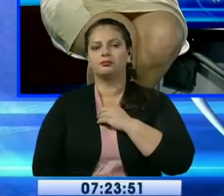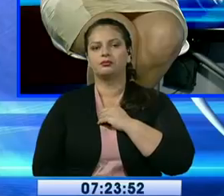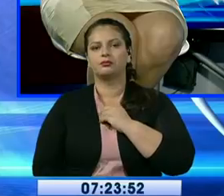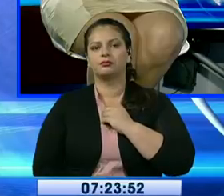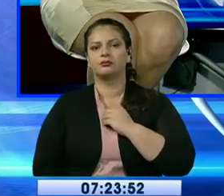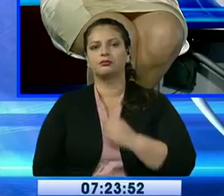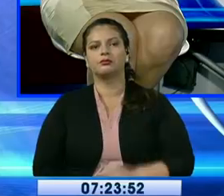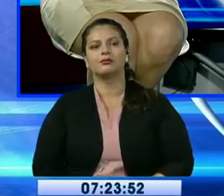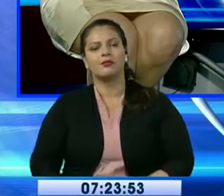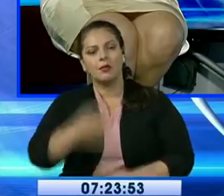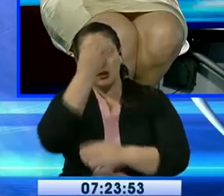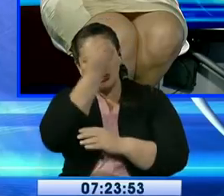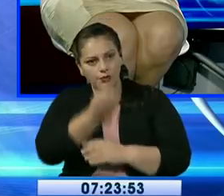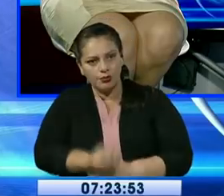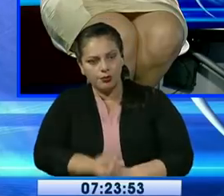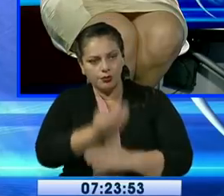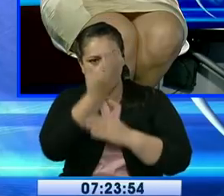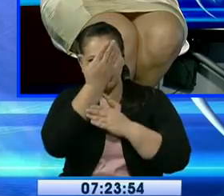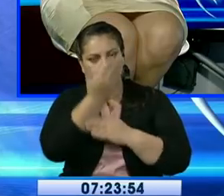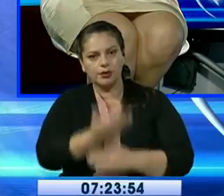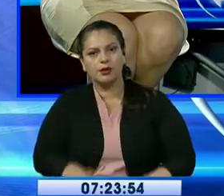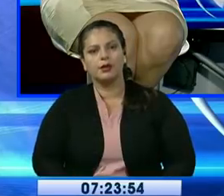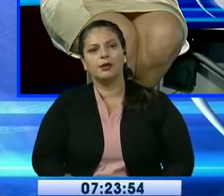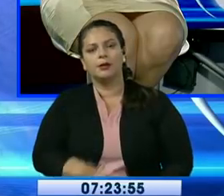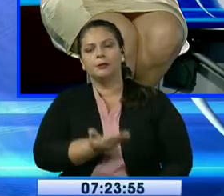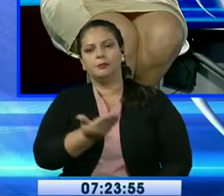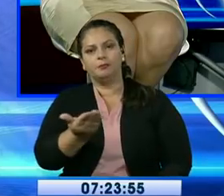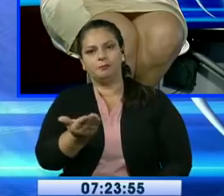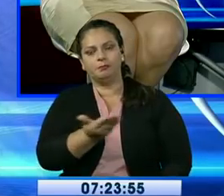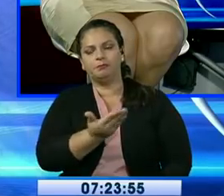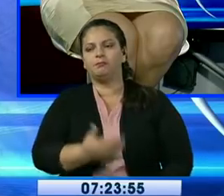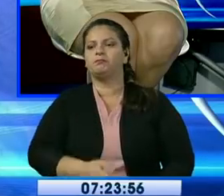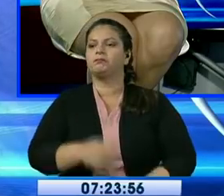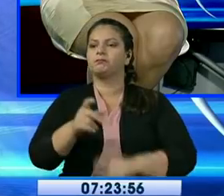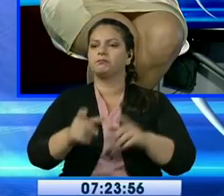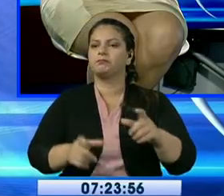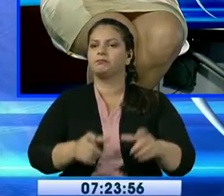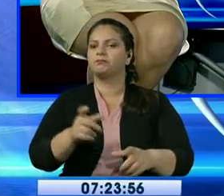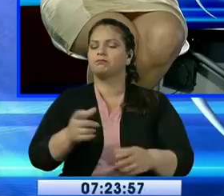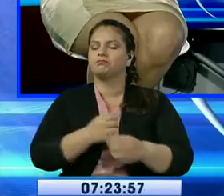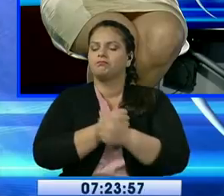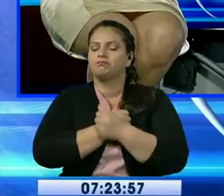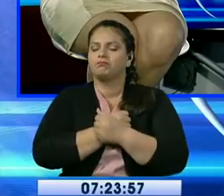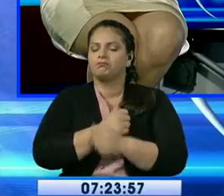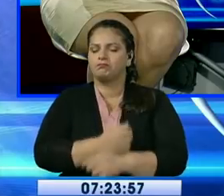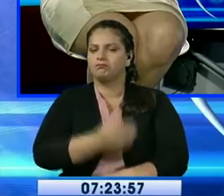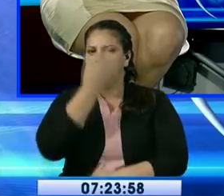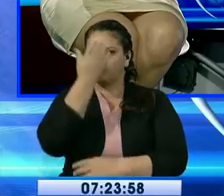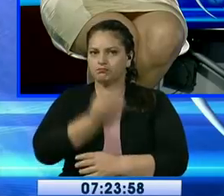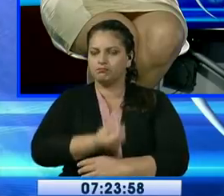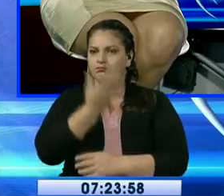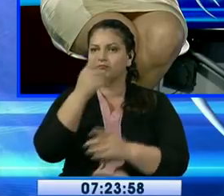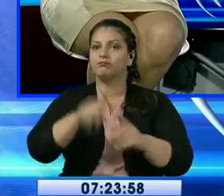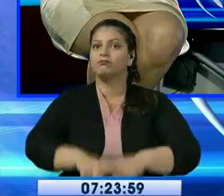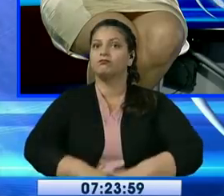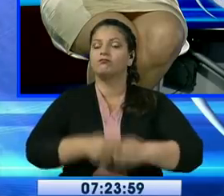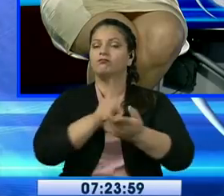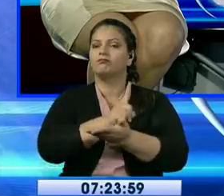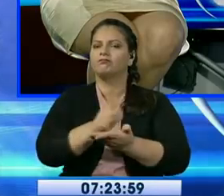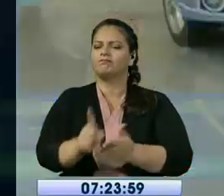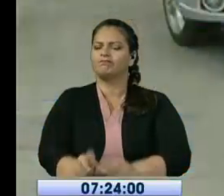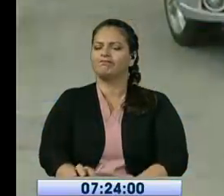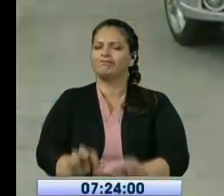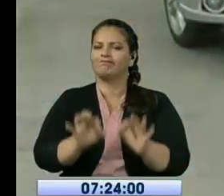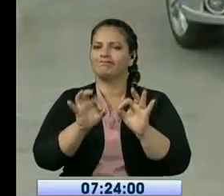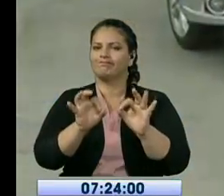Muy buenos días, estimada Luisa, Marcela y queridos televidentes. Tengan un excelente inicio de semana. Gracias